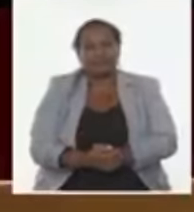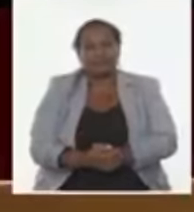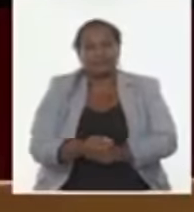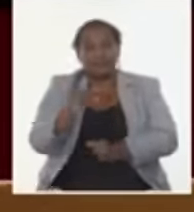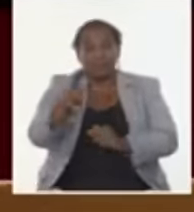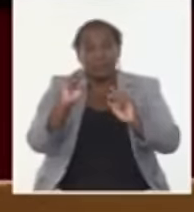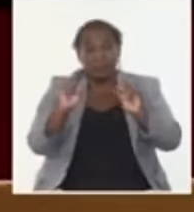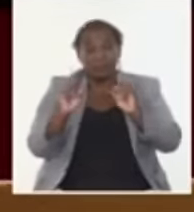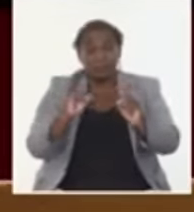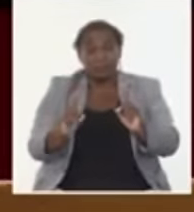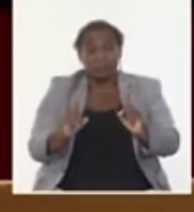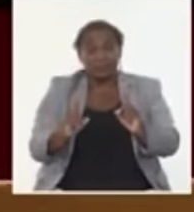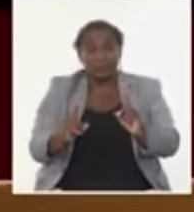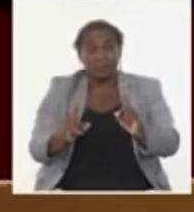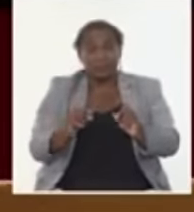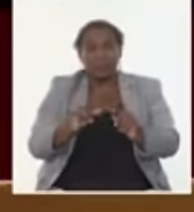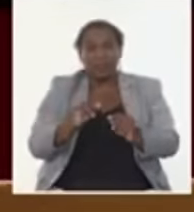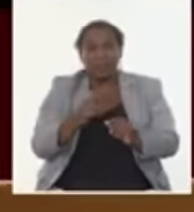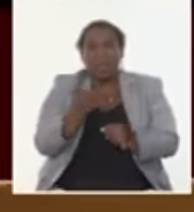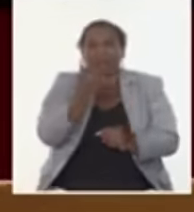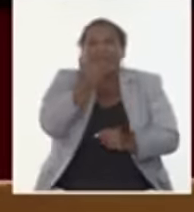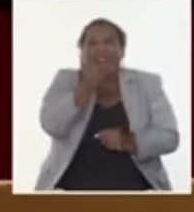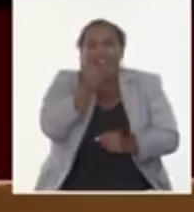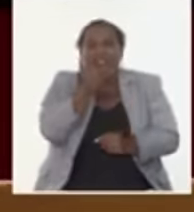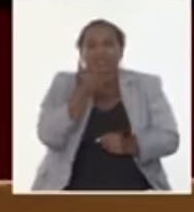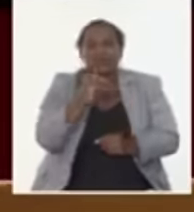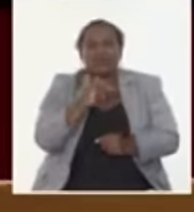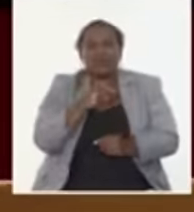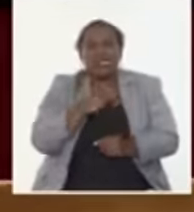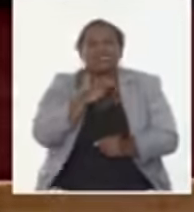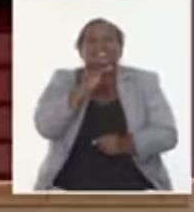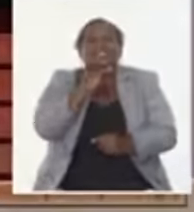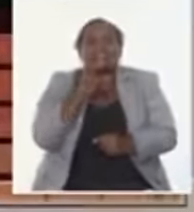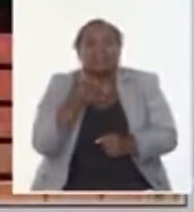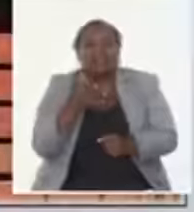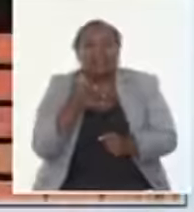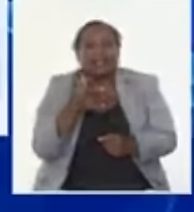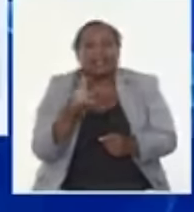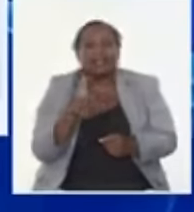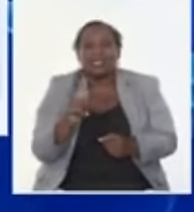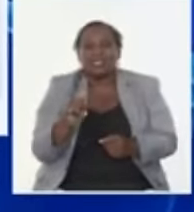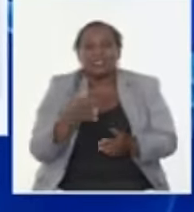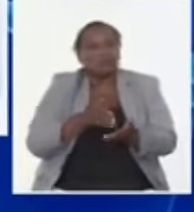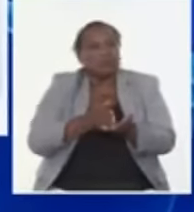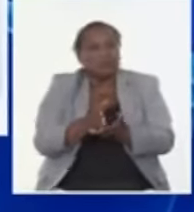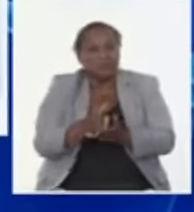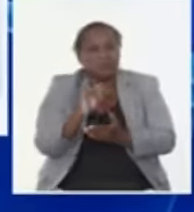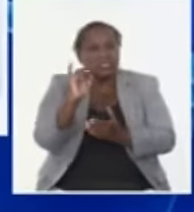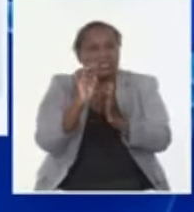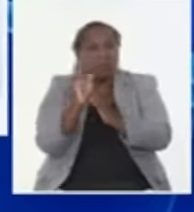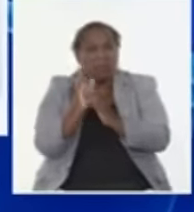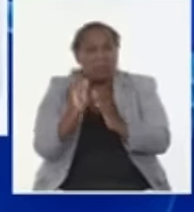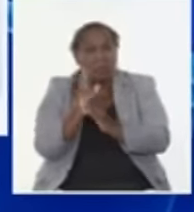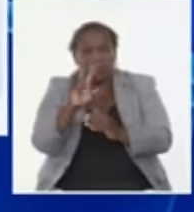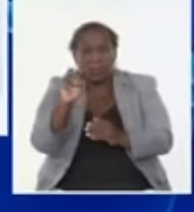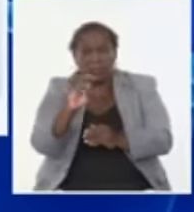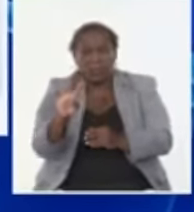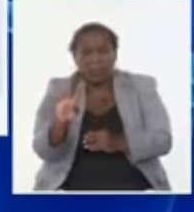política genocida de agresión permanente se mantuvo inalterable en el primer semestre de este